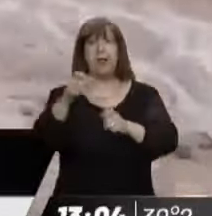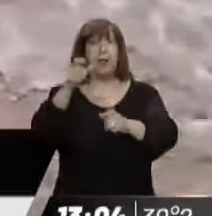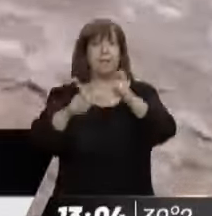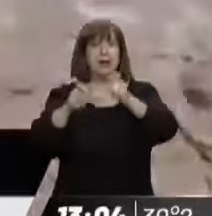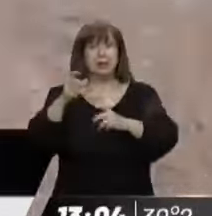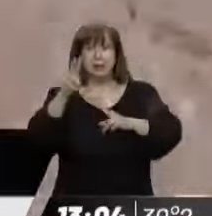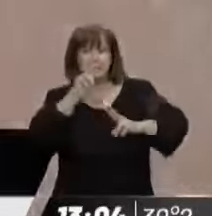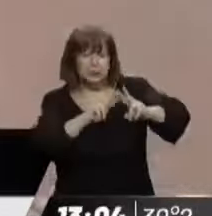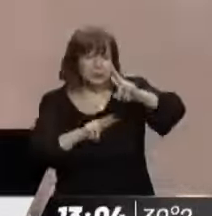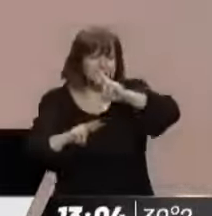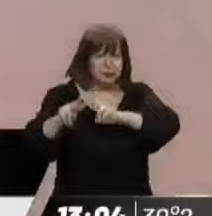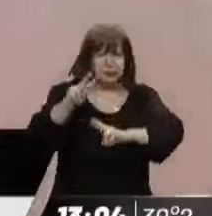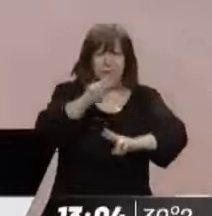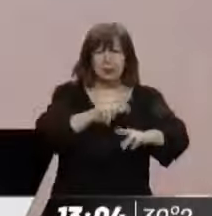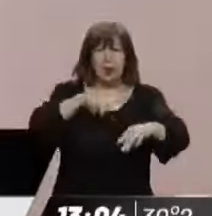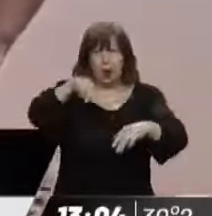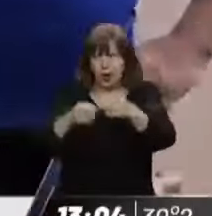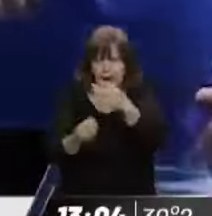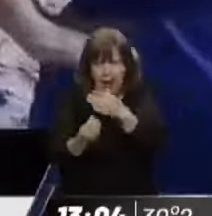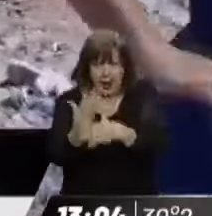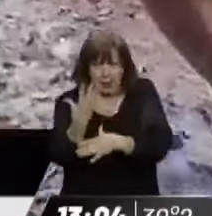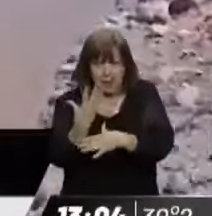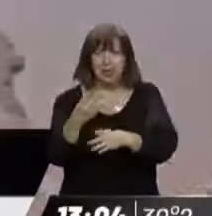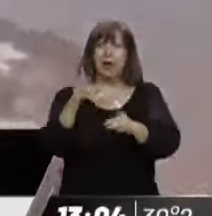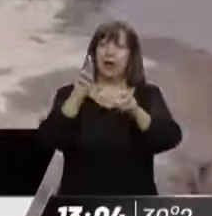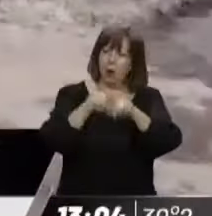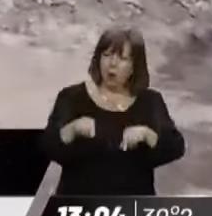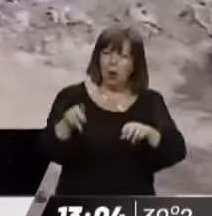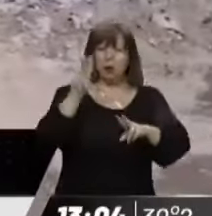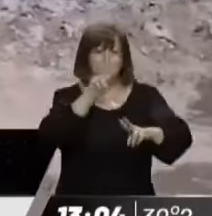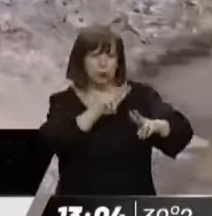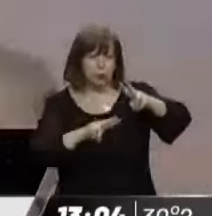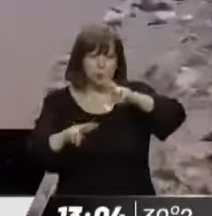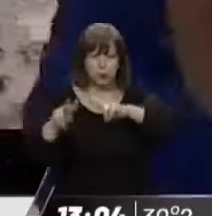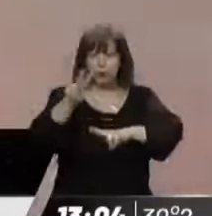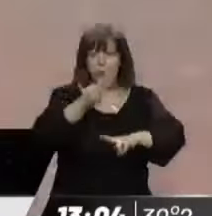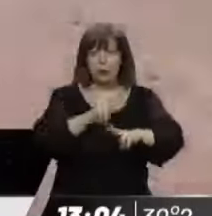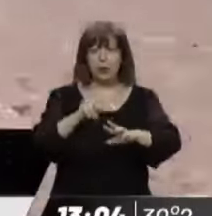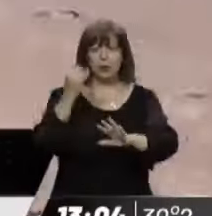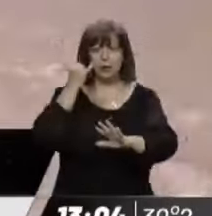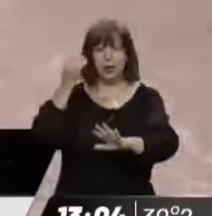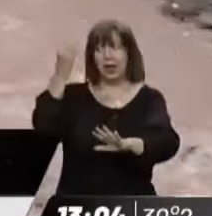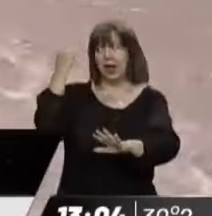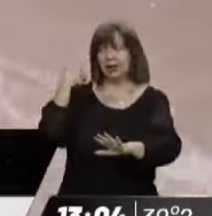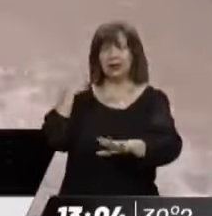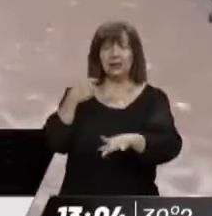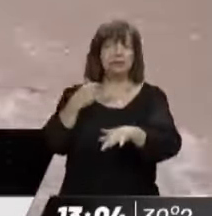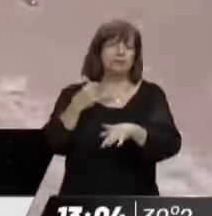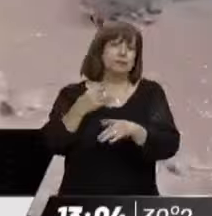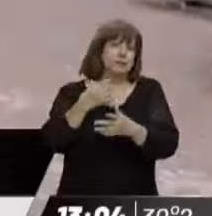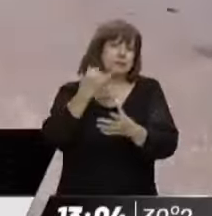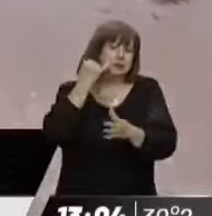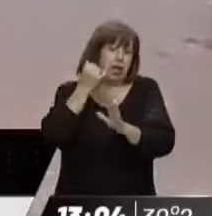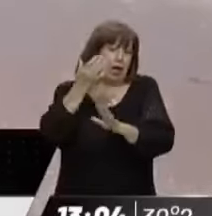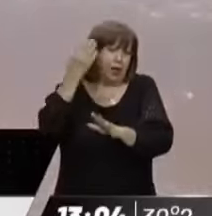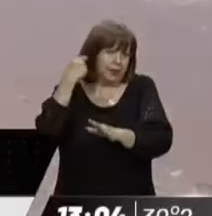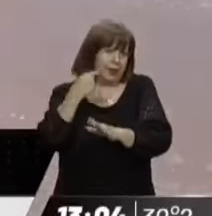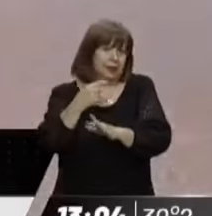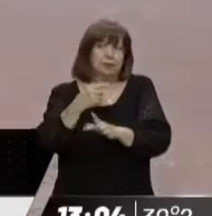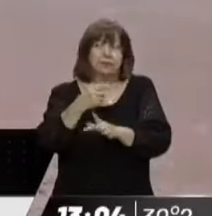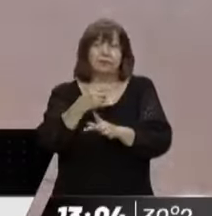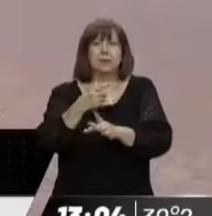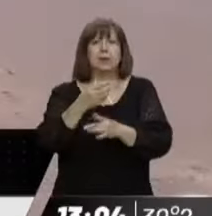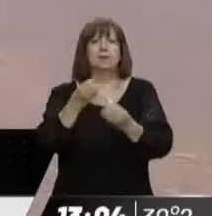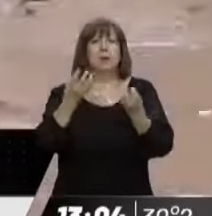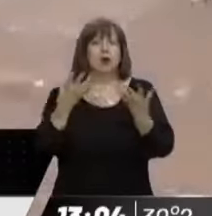continuaban desde temprano hasta lunes con las labores para ver si podían dar con estos jóvenes. Lo que pasó ayer es lo que viene ocurriendo desde hace días, que hay una